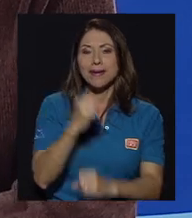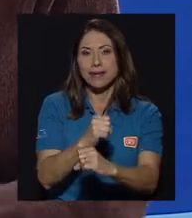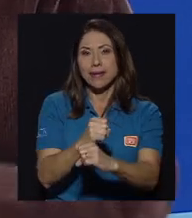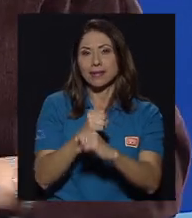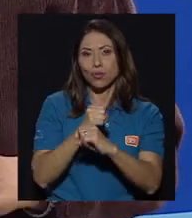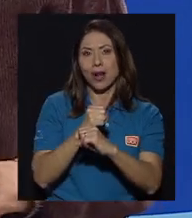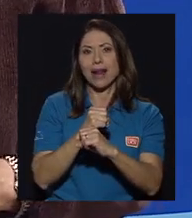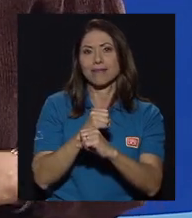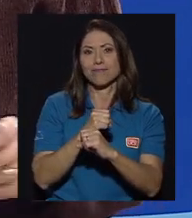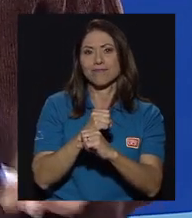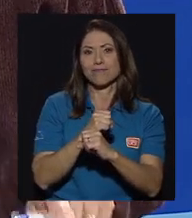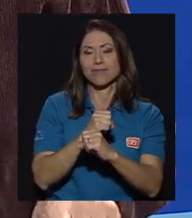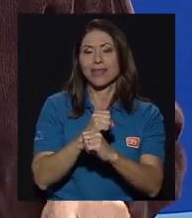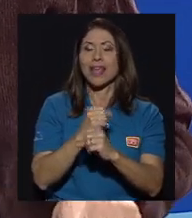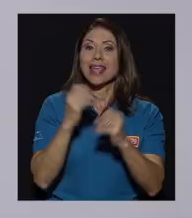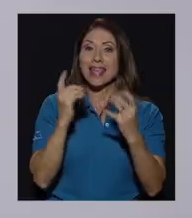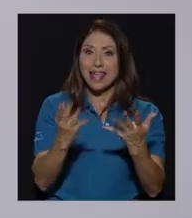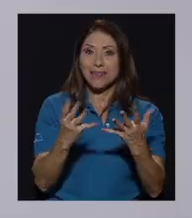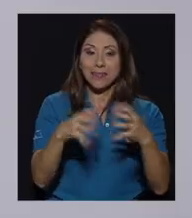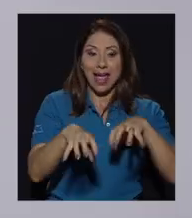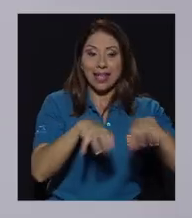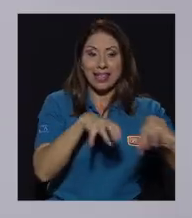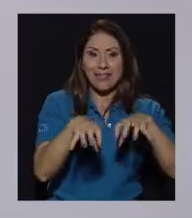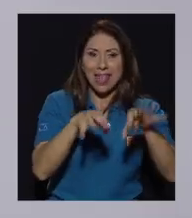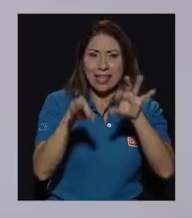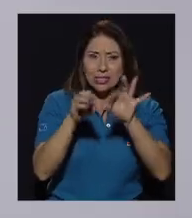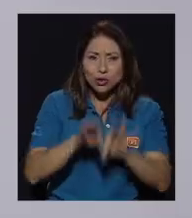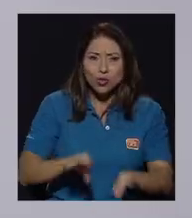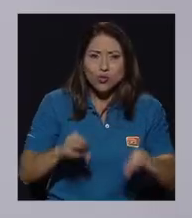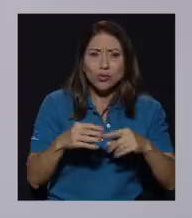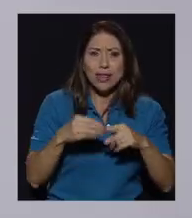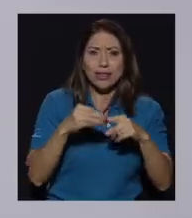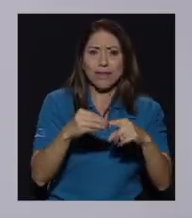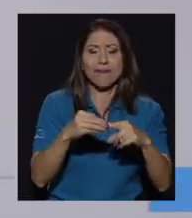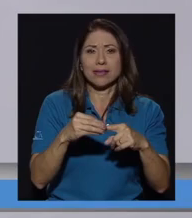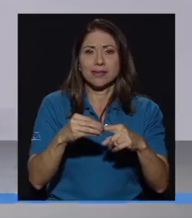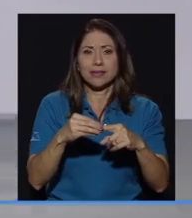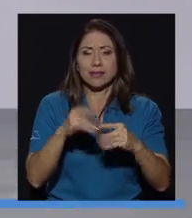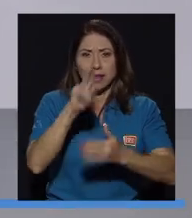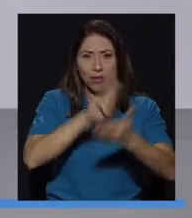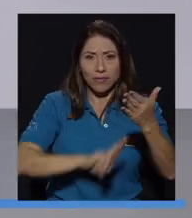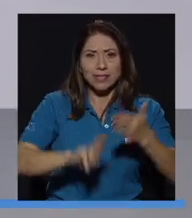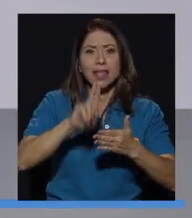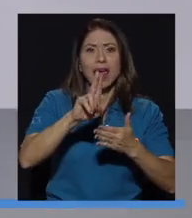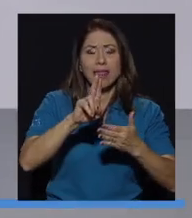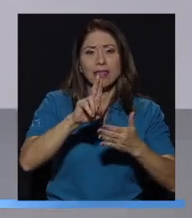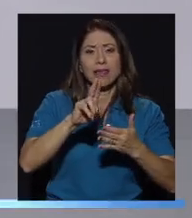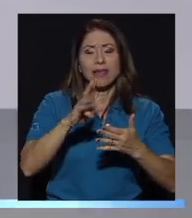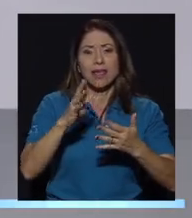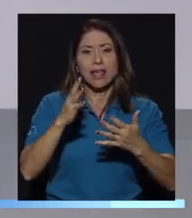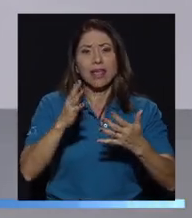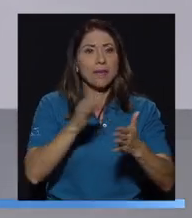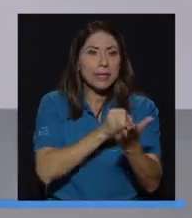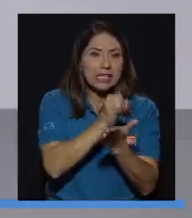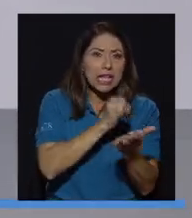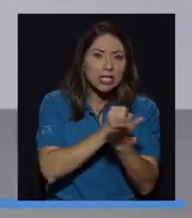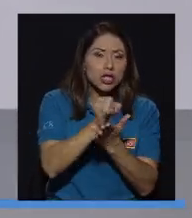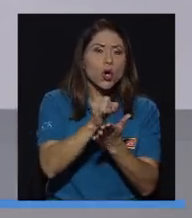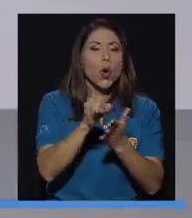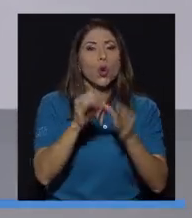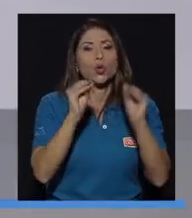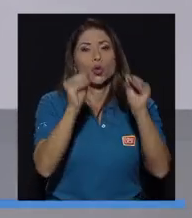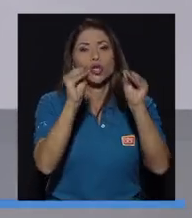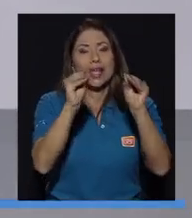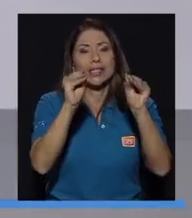asegurar esa integración de las actividades sustantivas de la universidad tanto de investigación